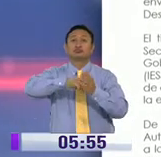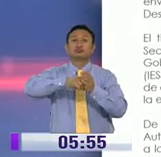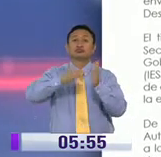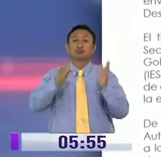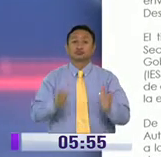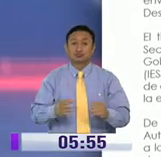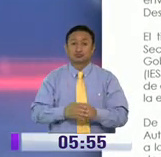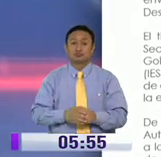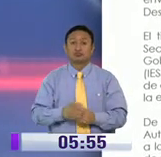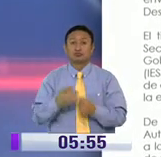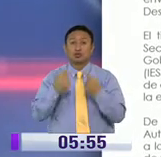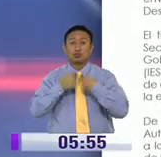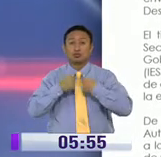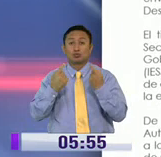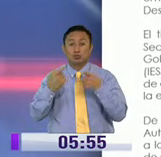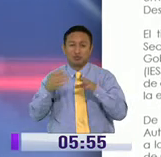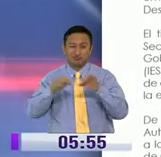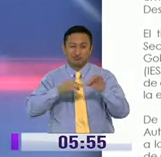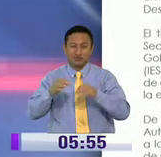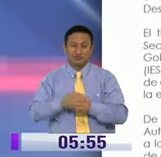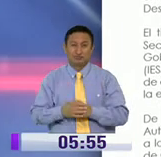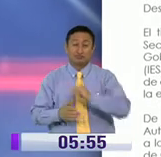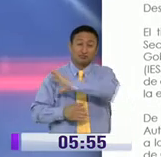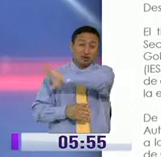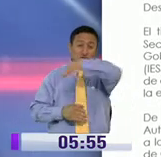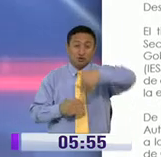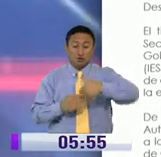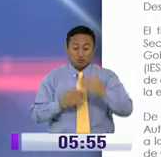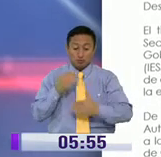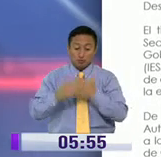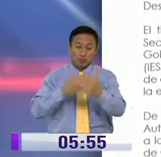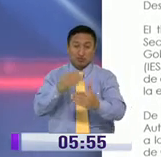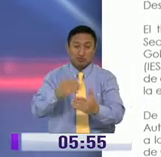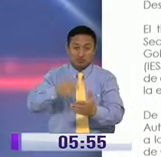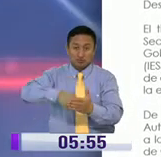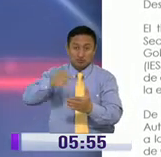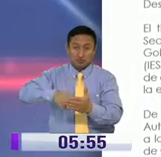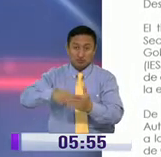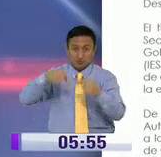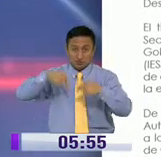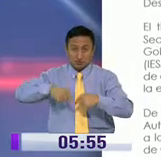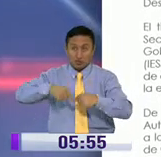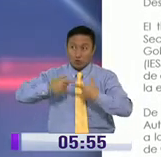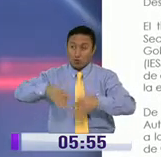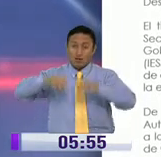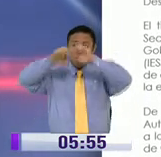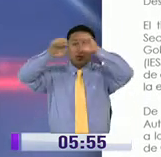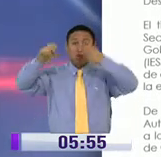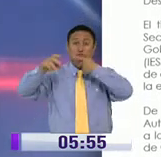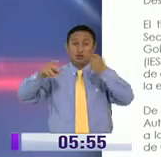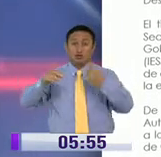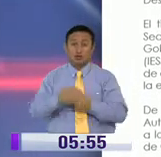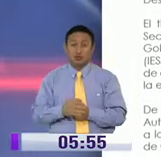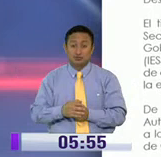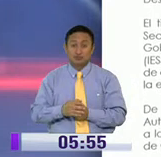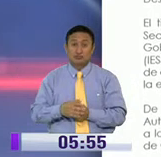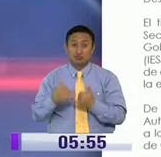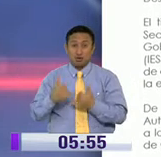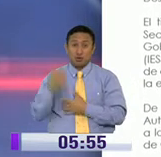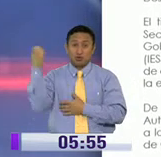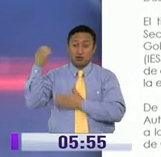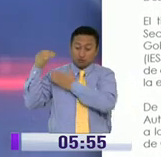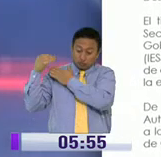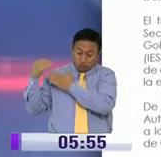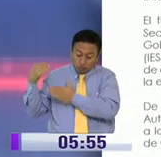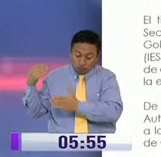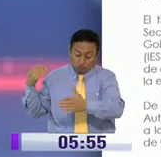a través de un comunicado, indicó que todos los procesos de contratación que realicen las empresas públicas durante la emergencia